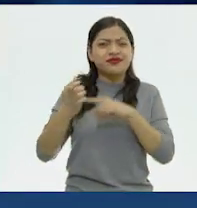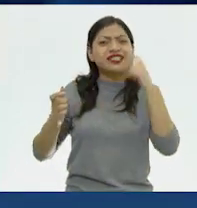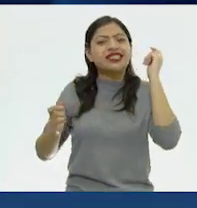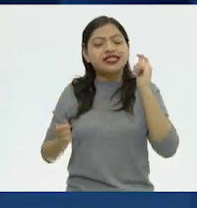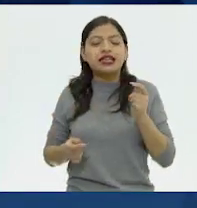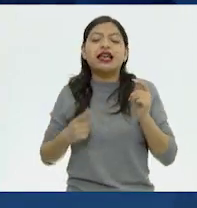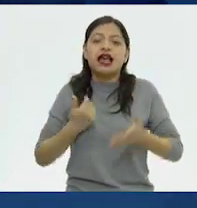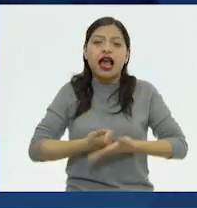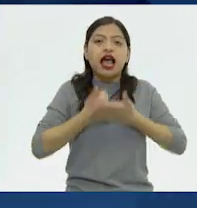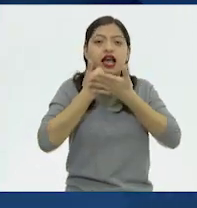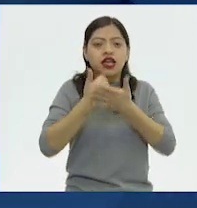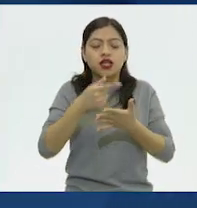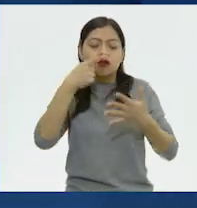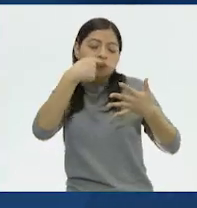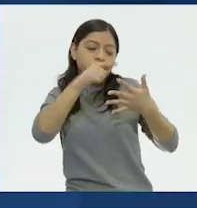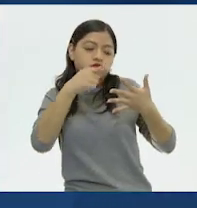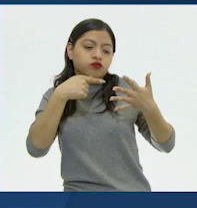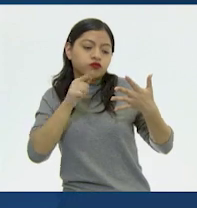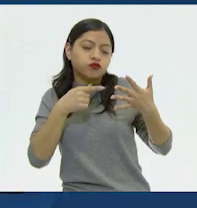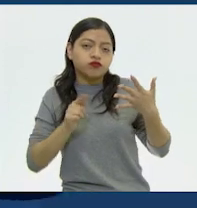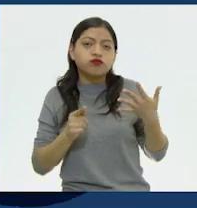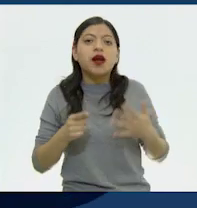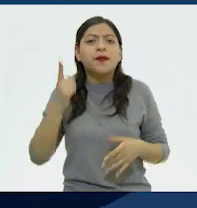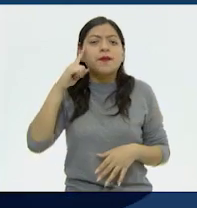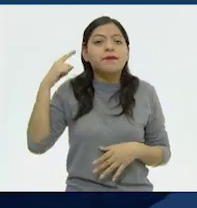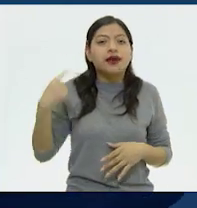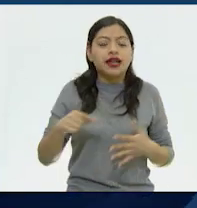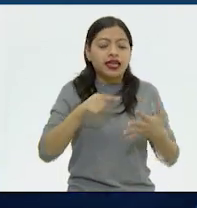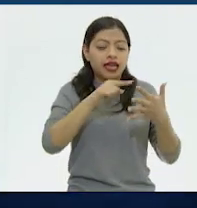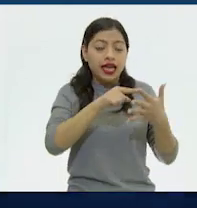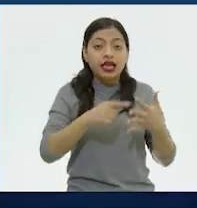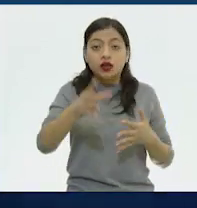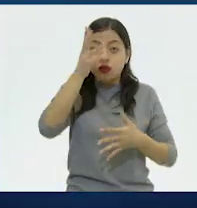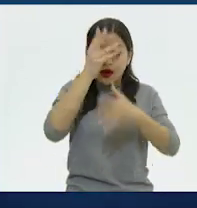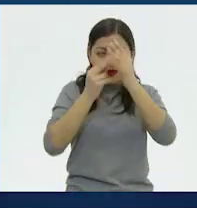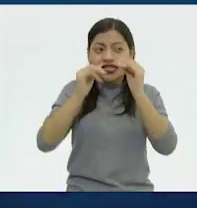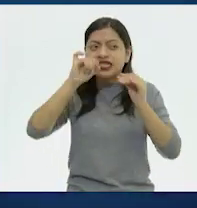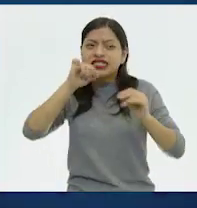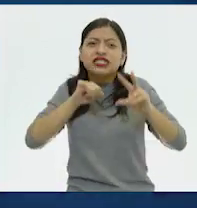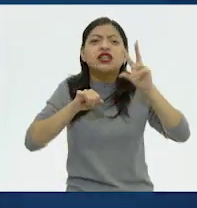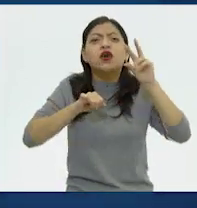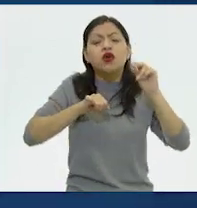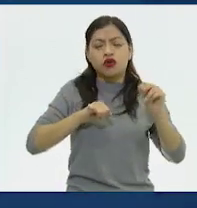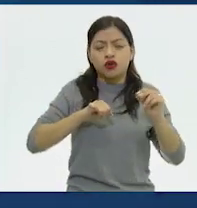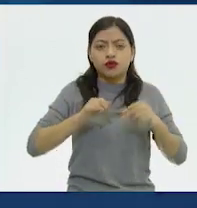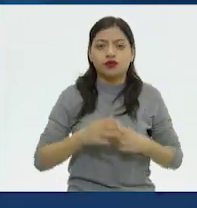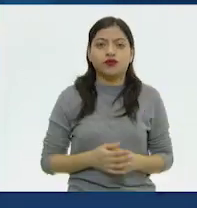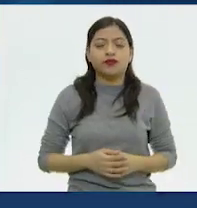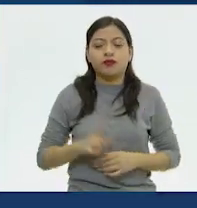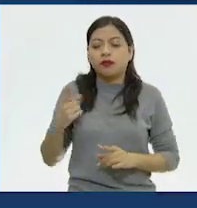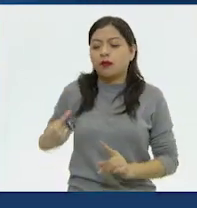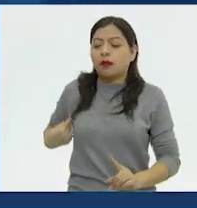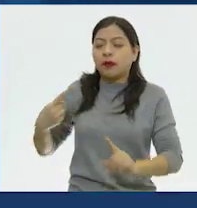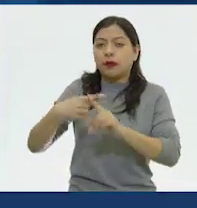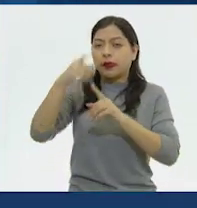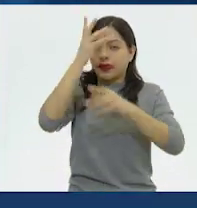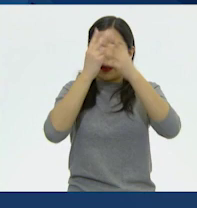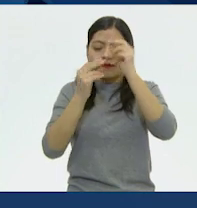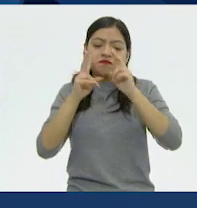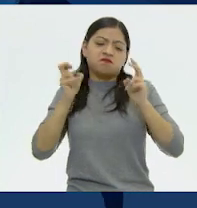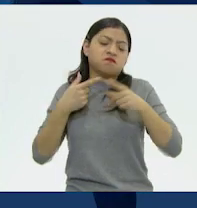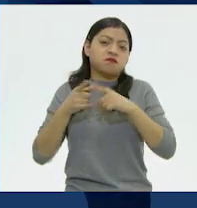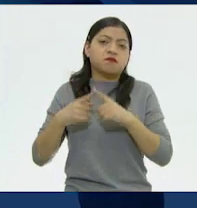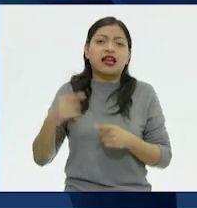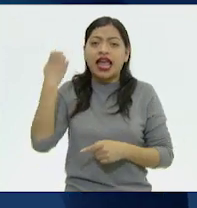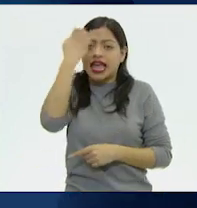de evaluación con el cual se hace una medición de los conocimientos que hemos adquirido en torno a un tema. Un